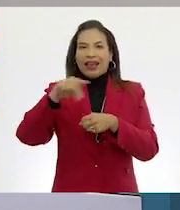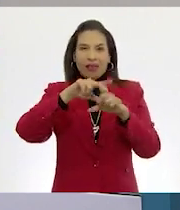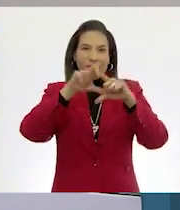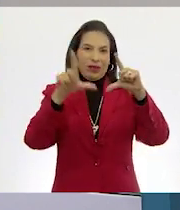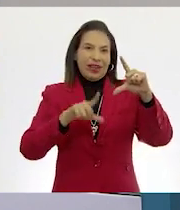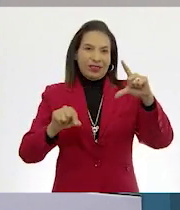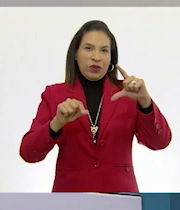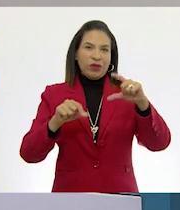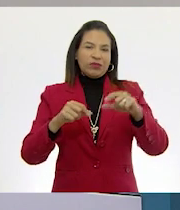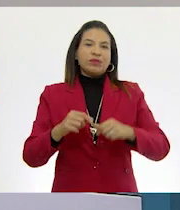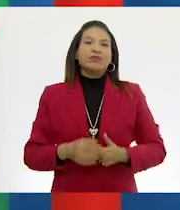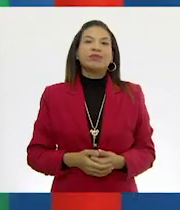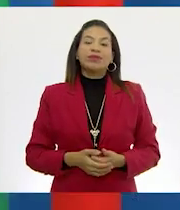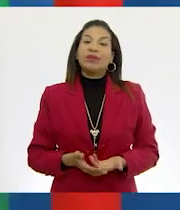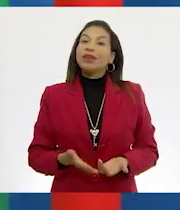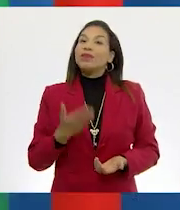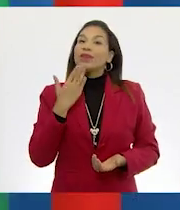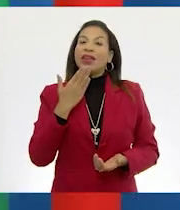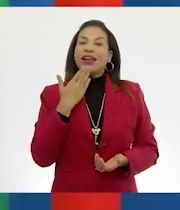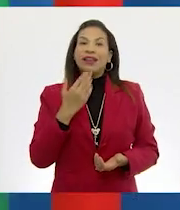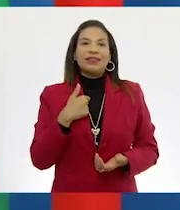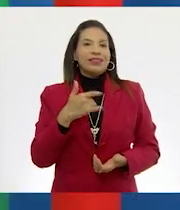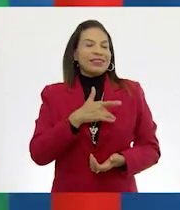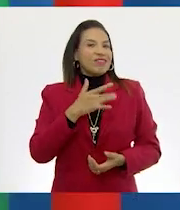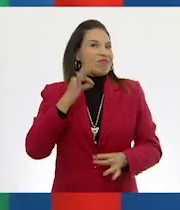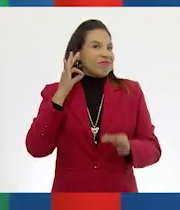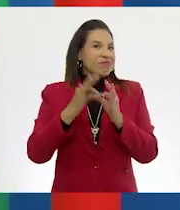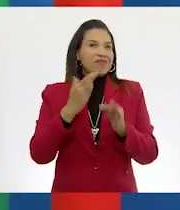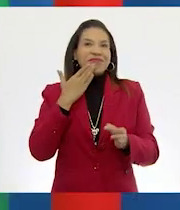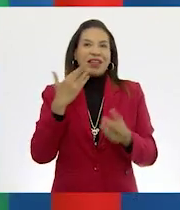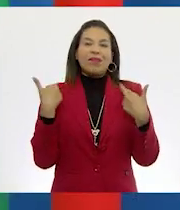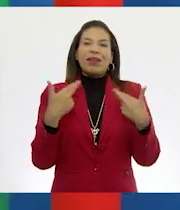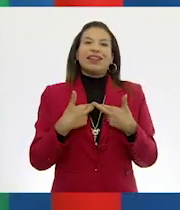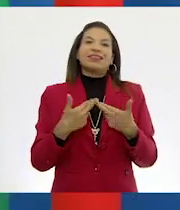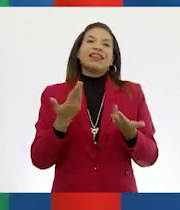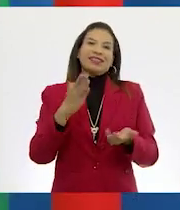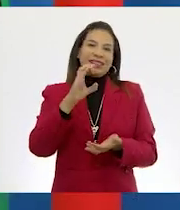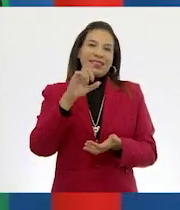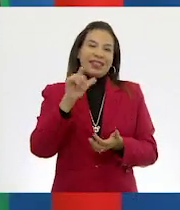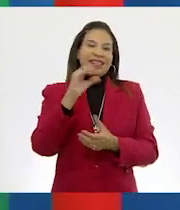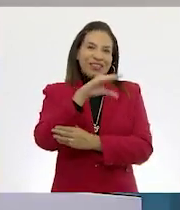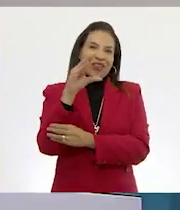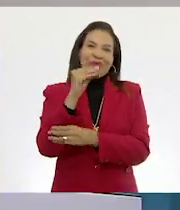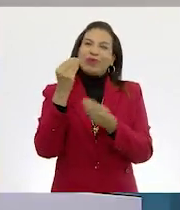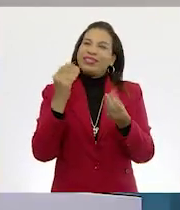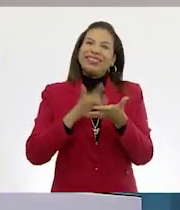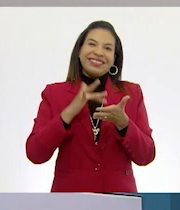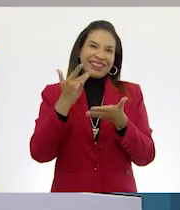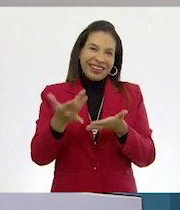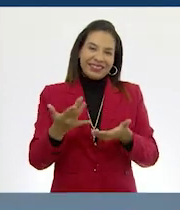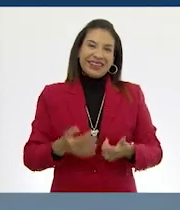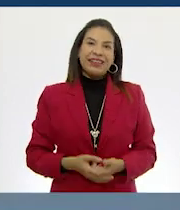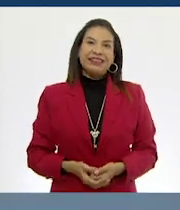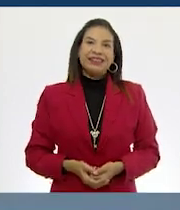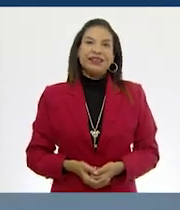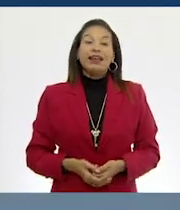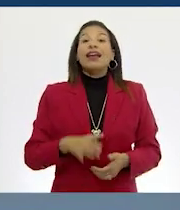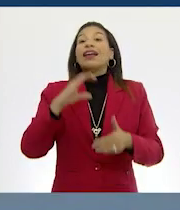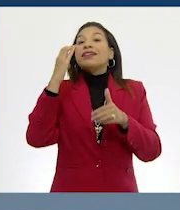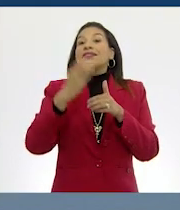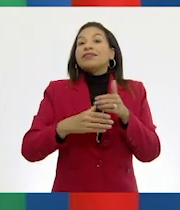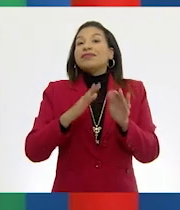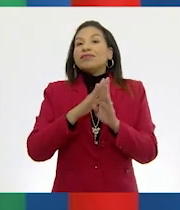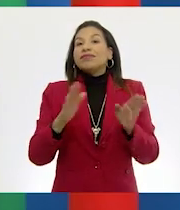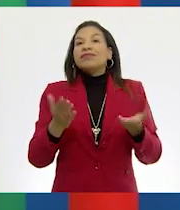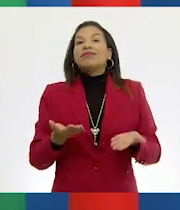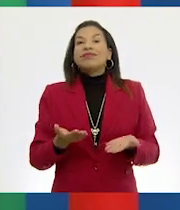nación. Bien. Me parece perfecto, maestra. Maestra Cecilia, Ton, muchísimas gracias. Hemos